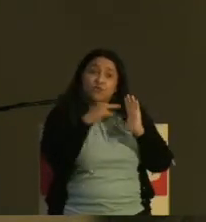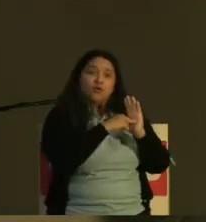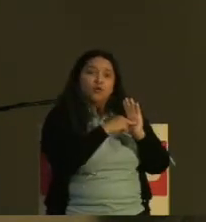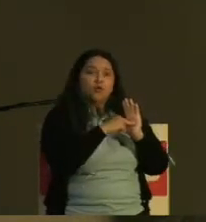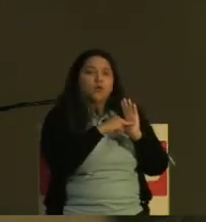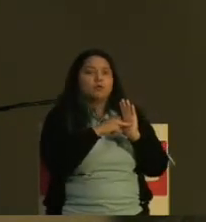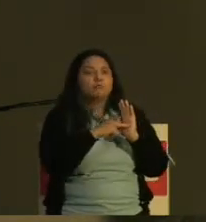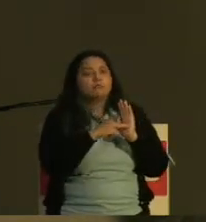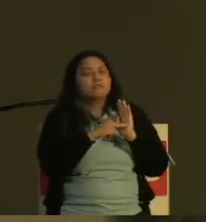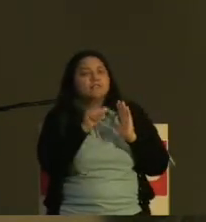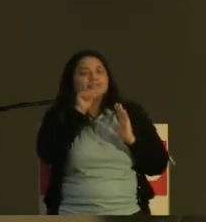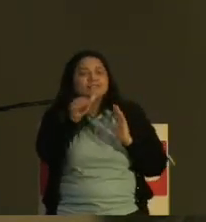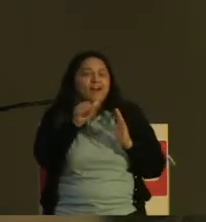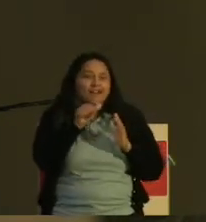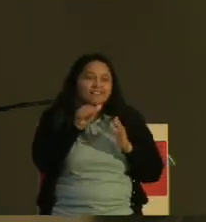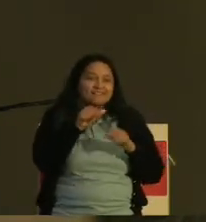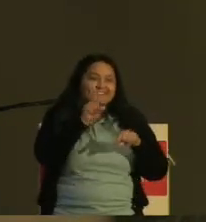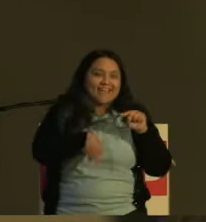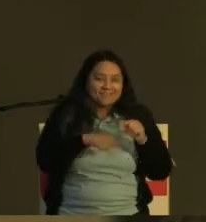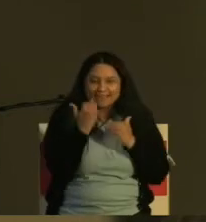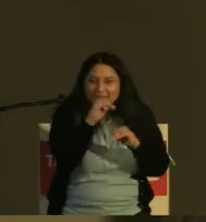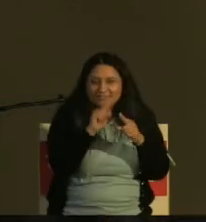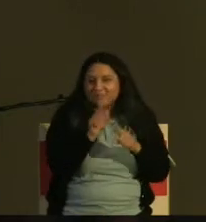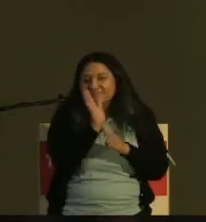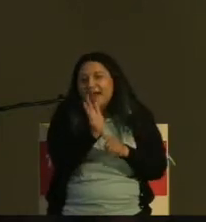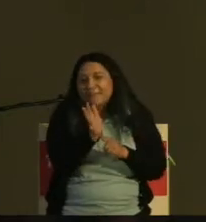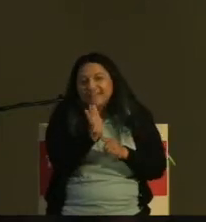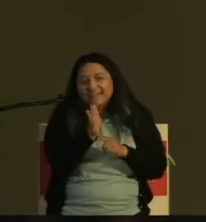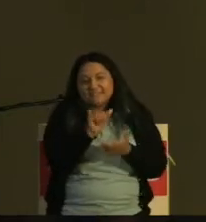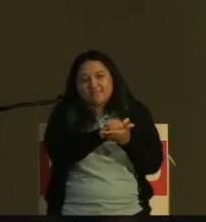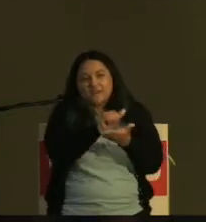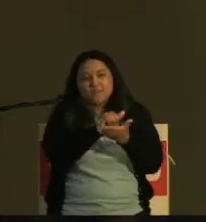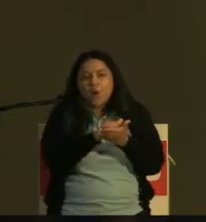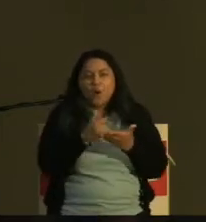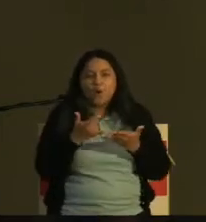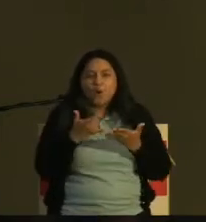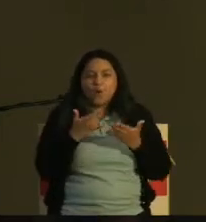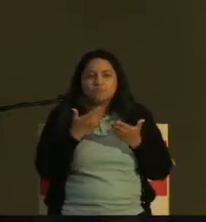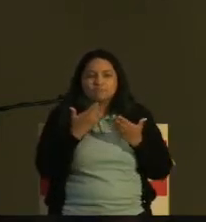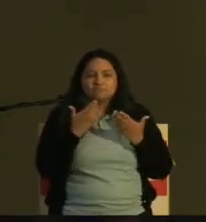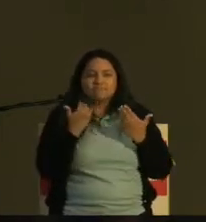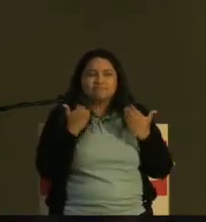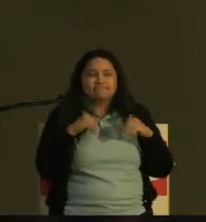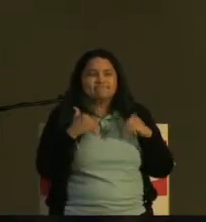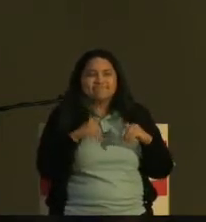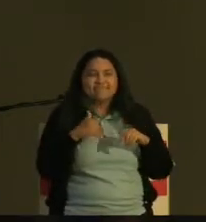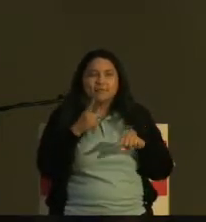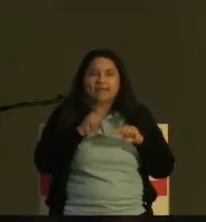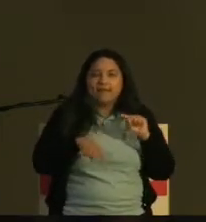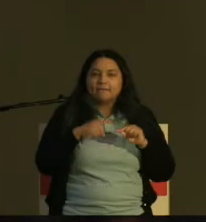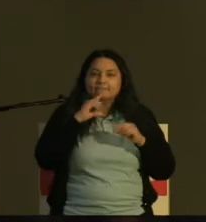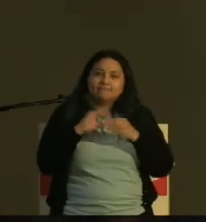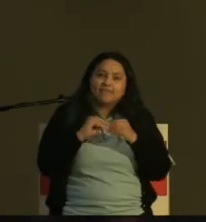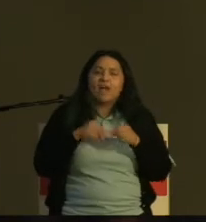lo soportas ni 5 minutos, ¿no? Porque es una pesadez, es dark, ¿no? Diciendo que está